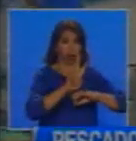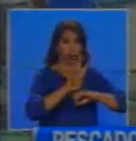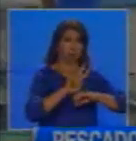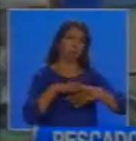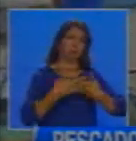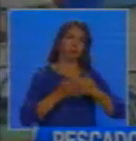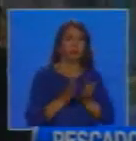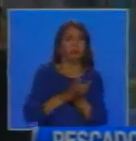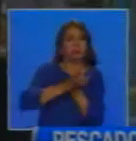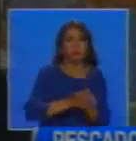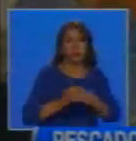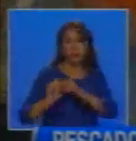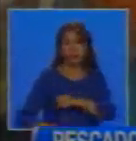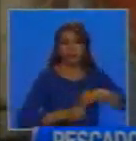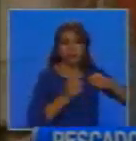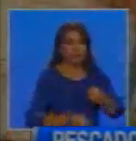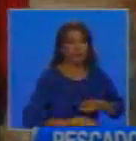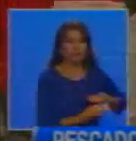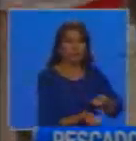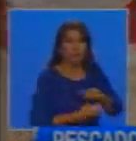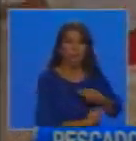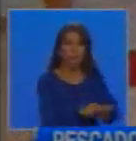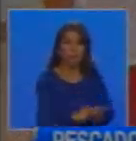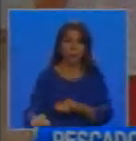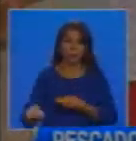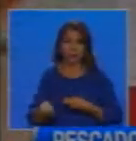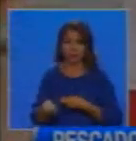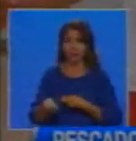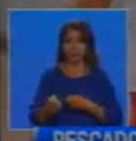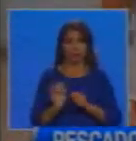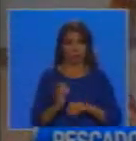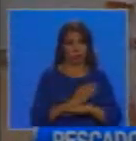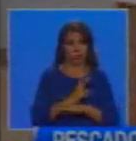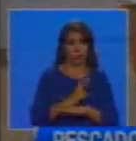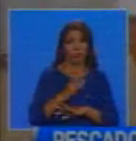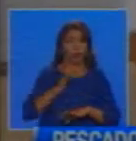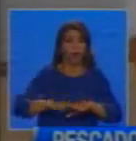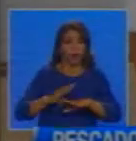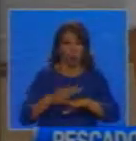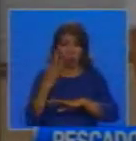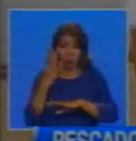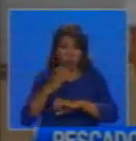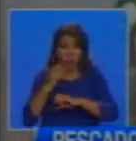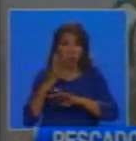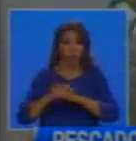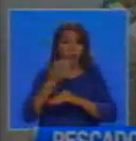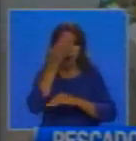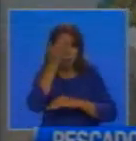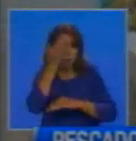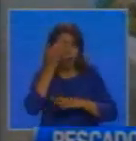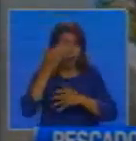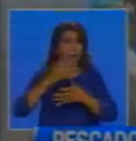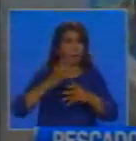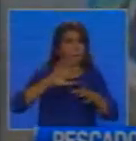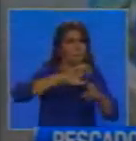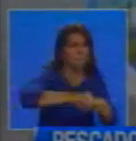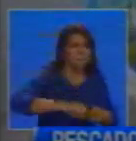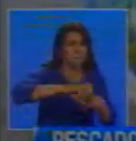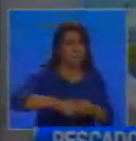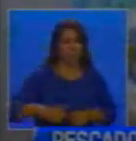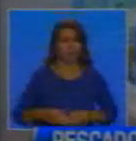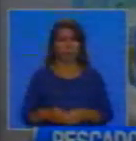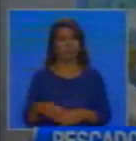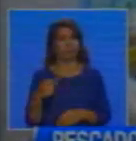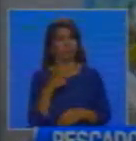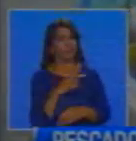realizar su actividad, ya que si salen a las 4, los atacarían piratas. Wellington Jiménez lleva 8 años dedicado a la pesca. Él llegó